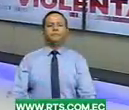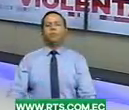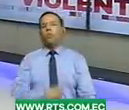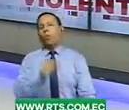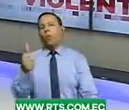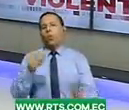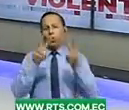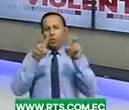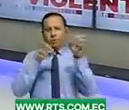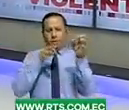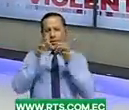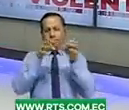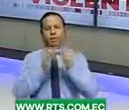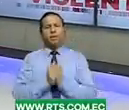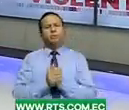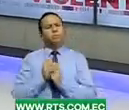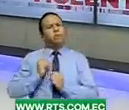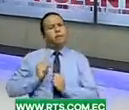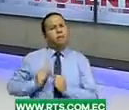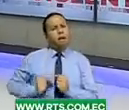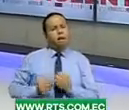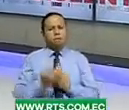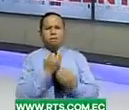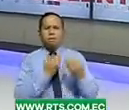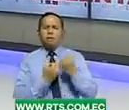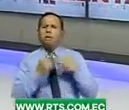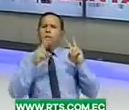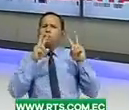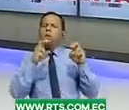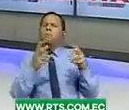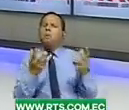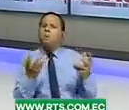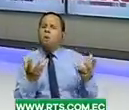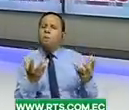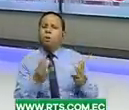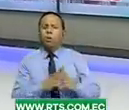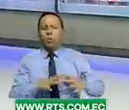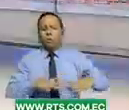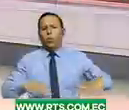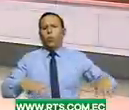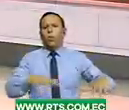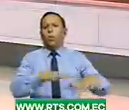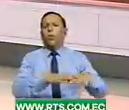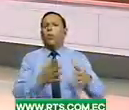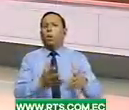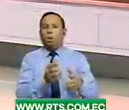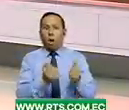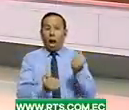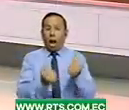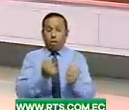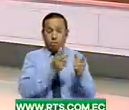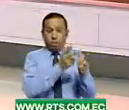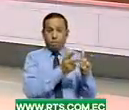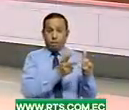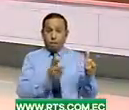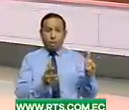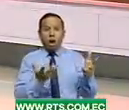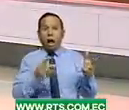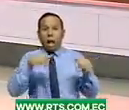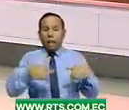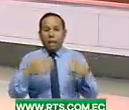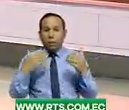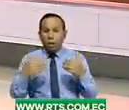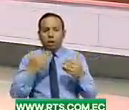Cambiamos de tema para conocer todos los detalles sobre el hecho criminal que se registró en el estacionamiento de un hotel del puerto principal.